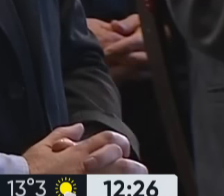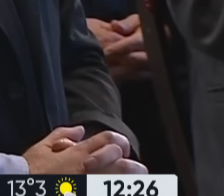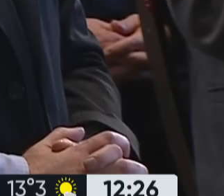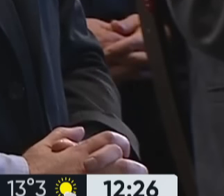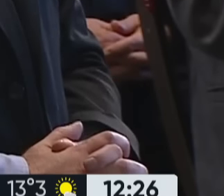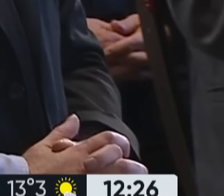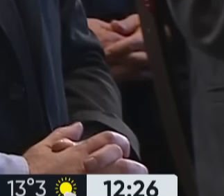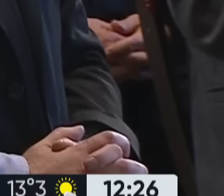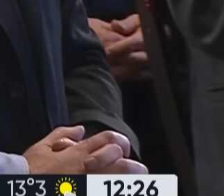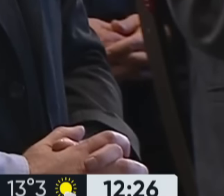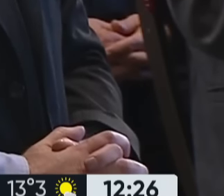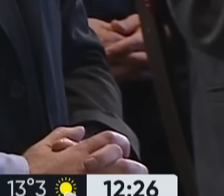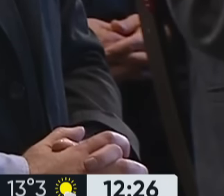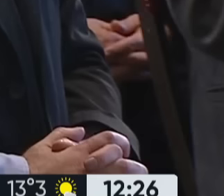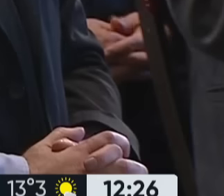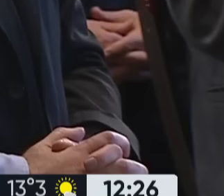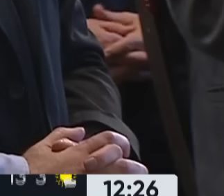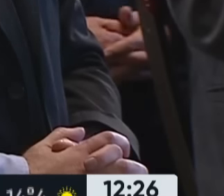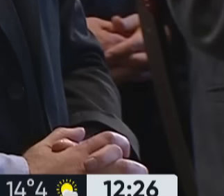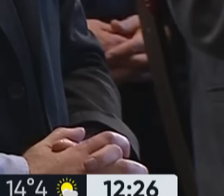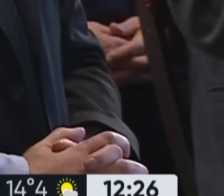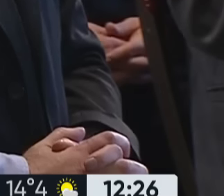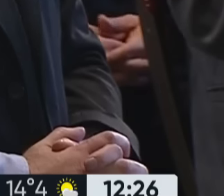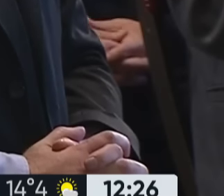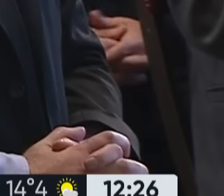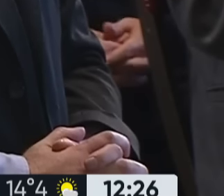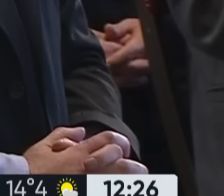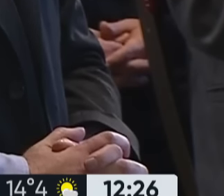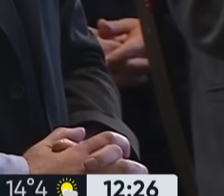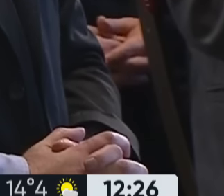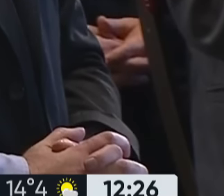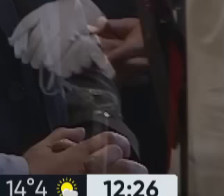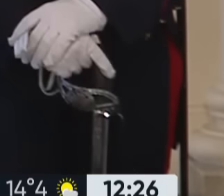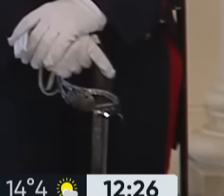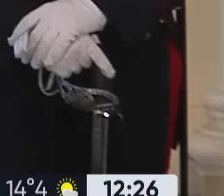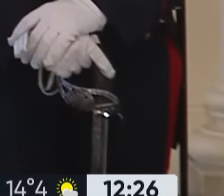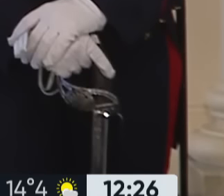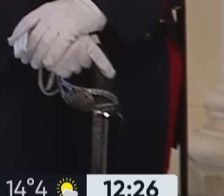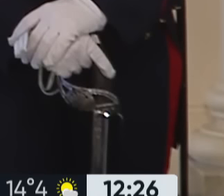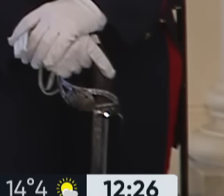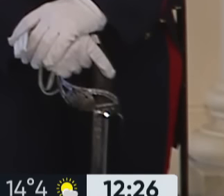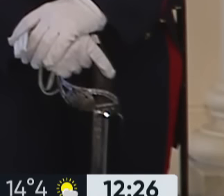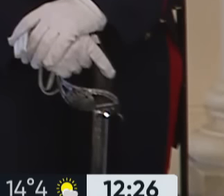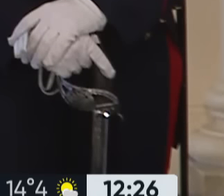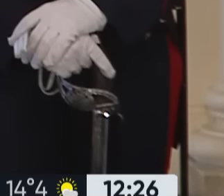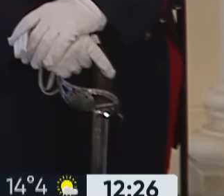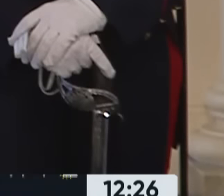hasta dejarlo en la situación calamitosa al terminar sus gobiernos.